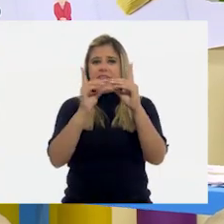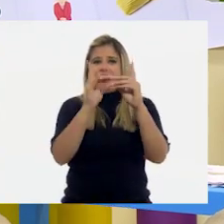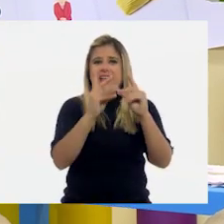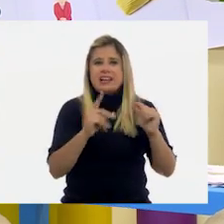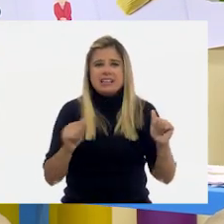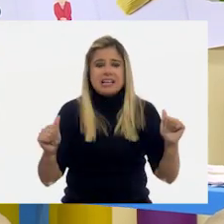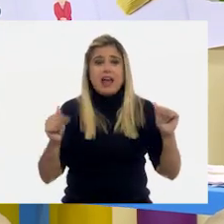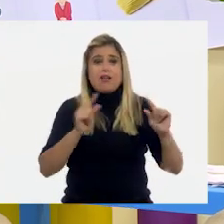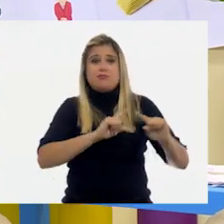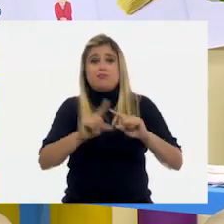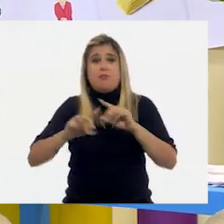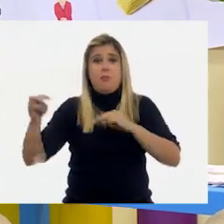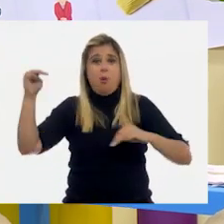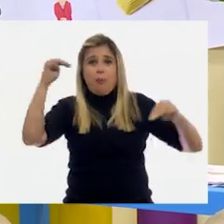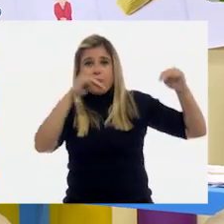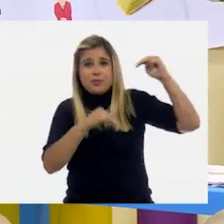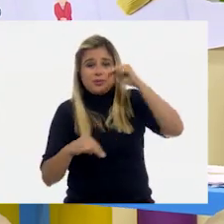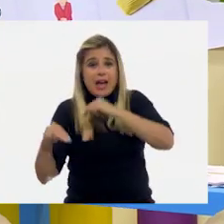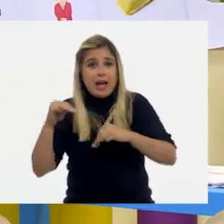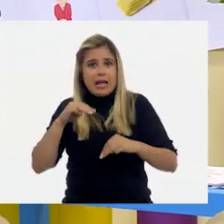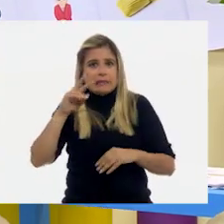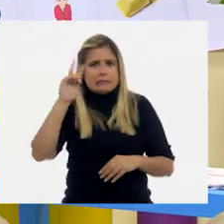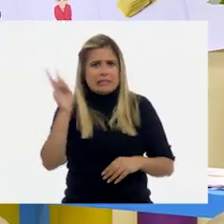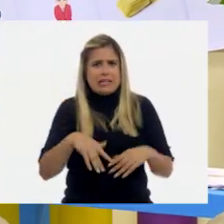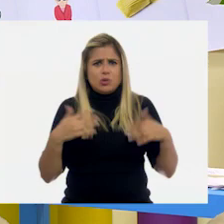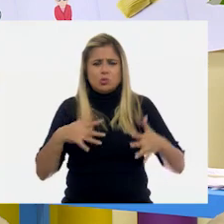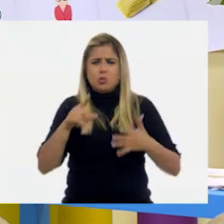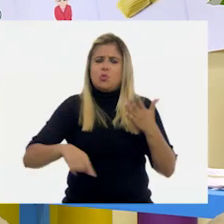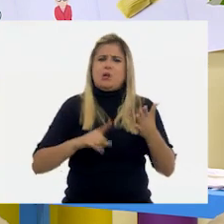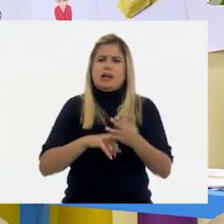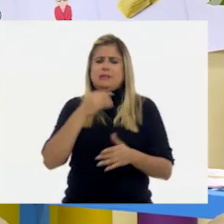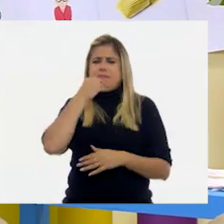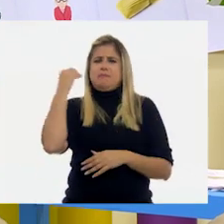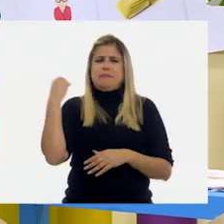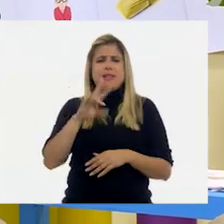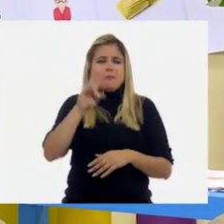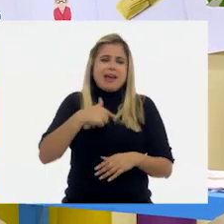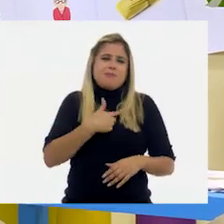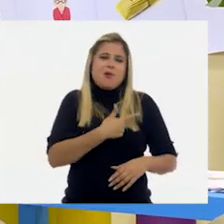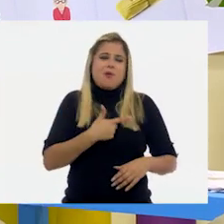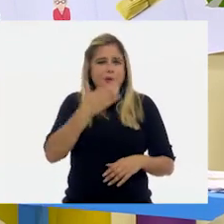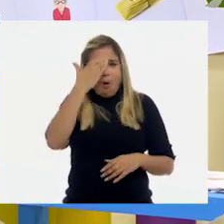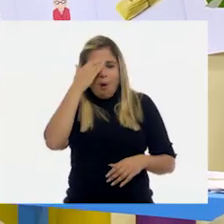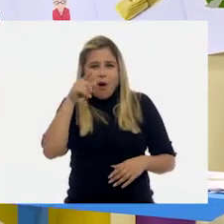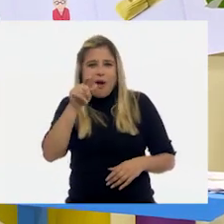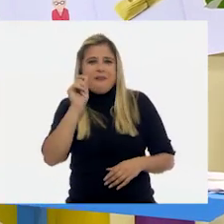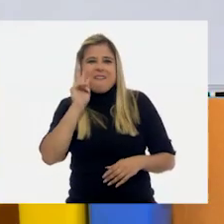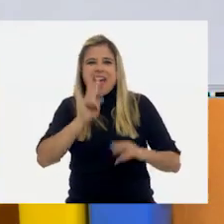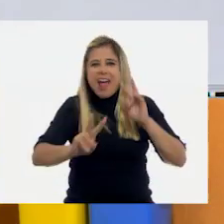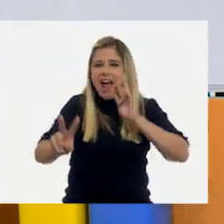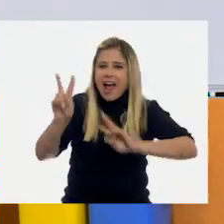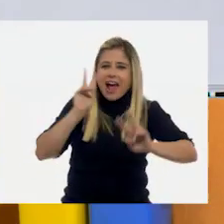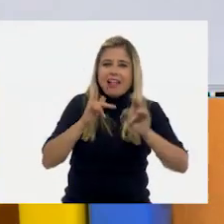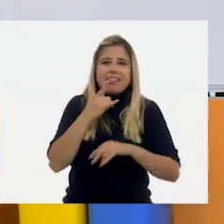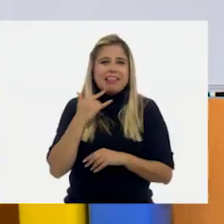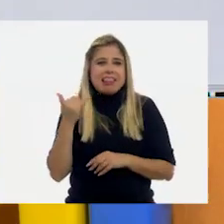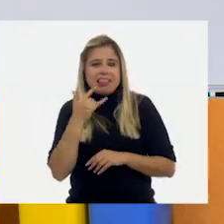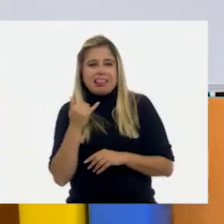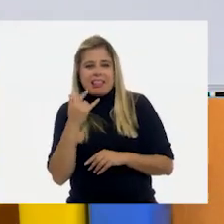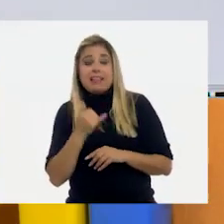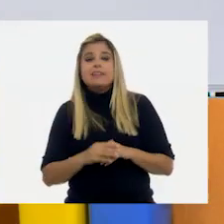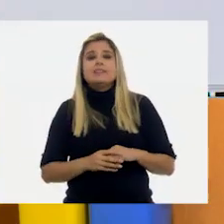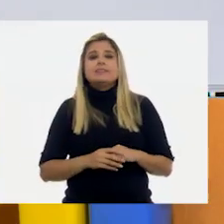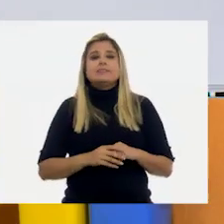la montaña. Y la verdad es que son unos lugares padrísimos, me gustaría mucho conocerlos y verlos. Claro que sí, Pepe. Bueno,